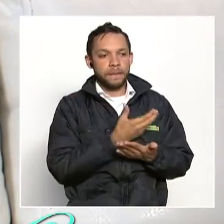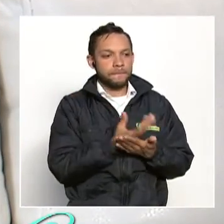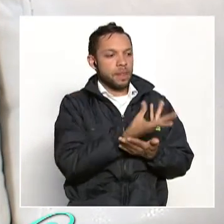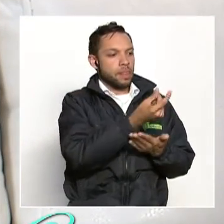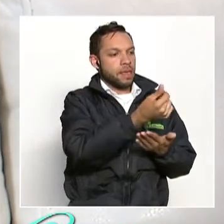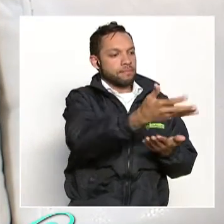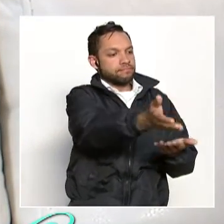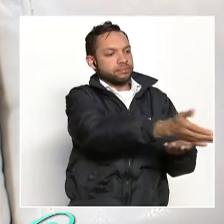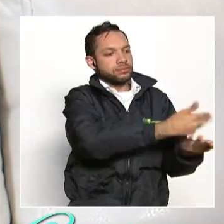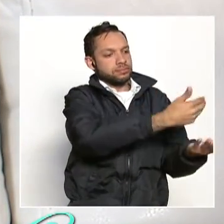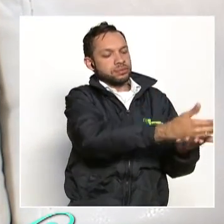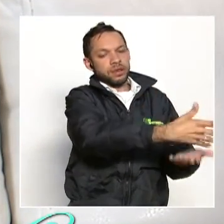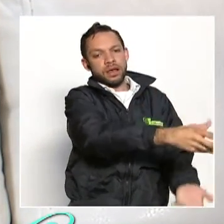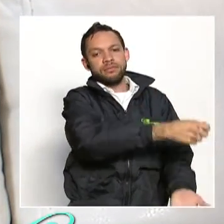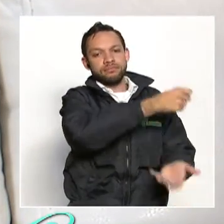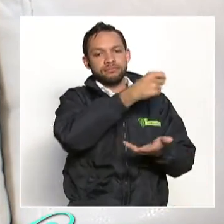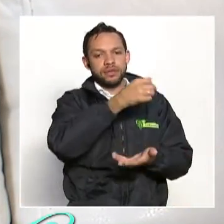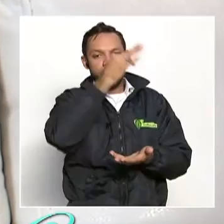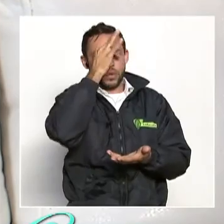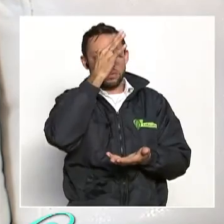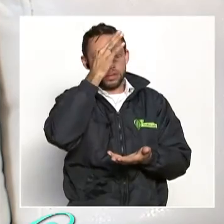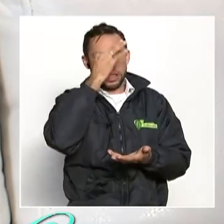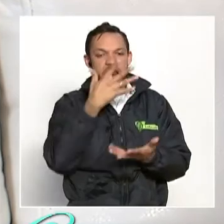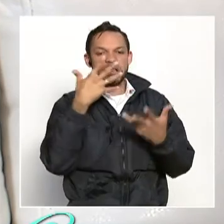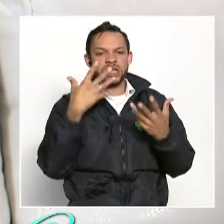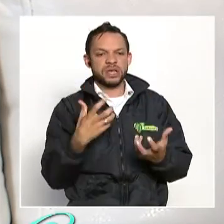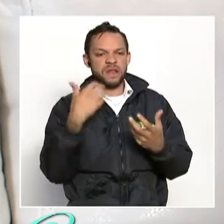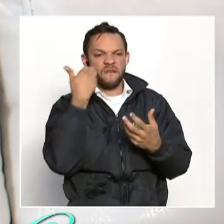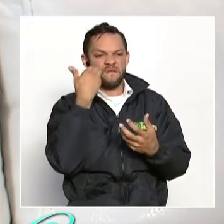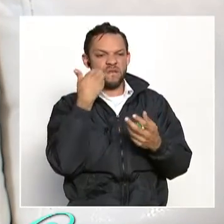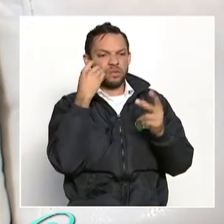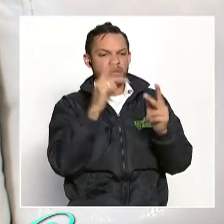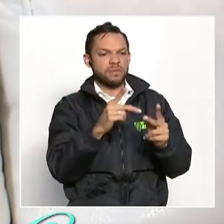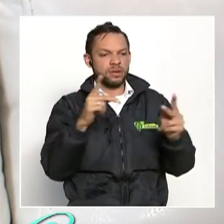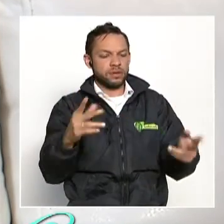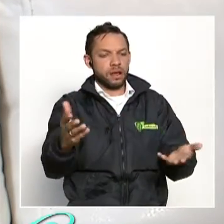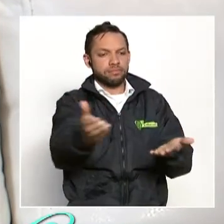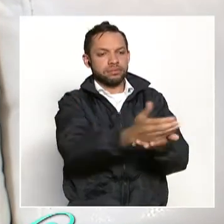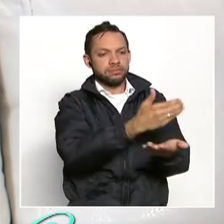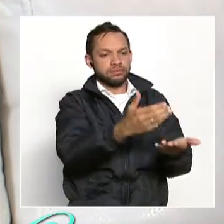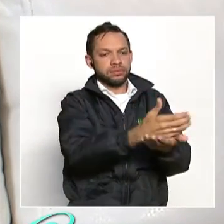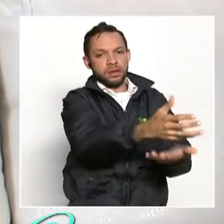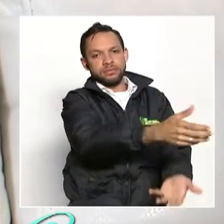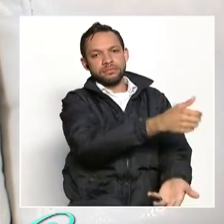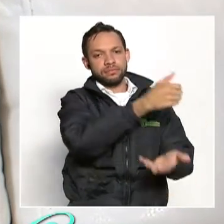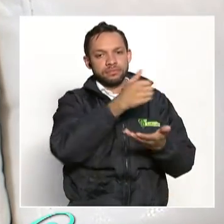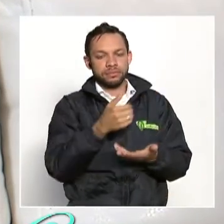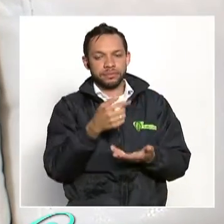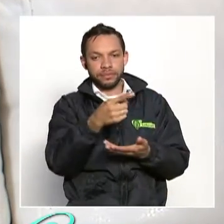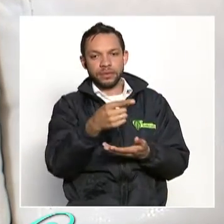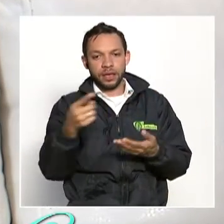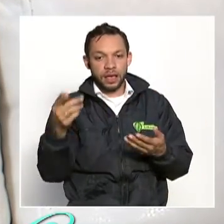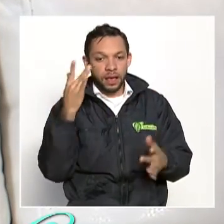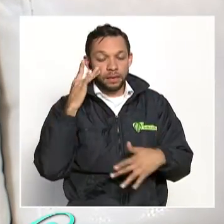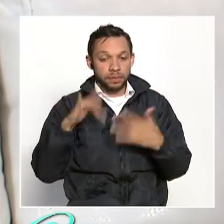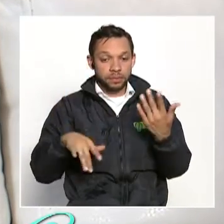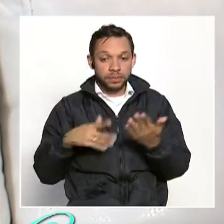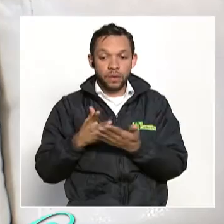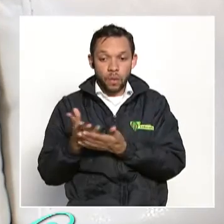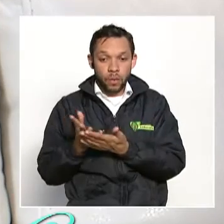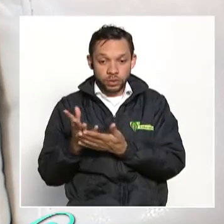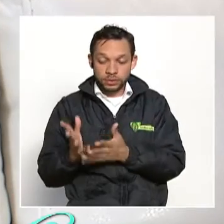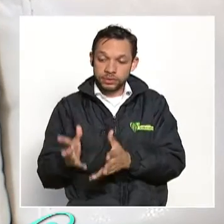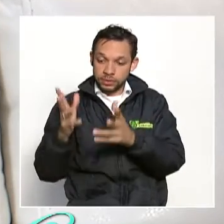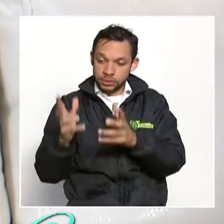enfermos, las clínicas y las EPS se enriquecen con la enfermedad. Debería existir un sistema de salud, como lo recomienda la